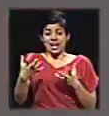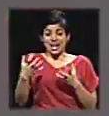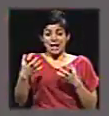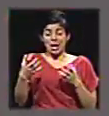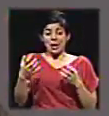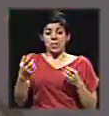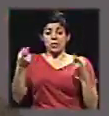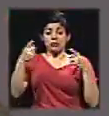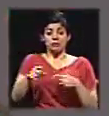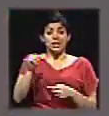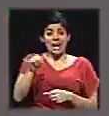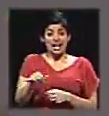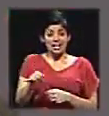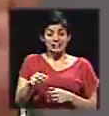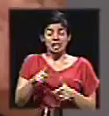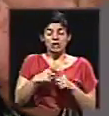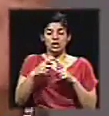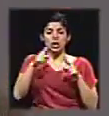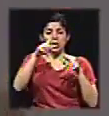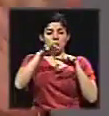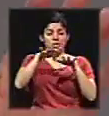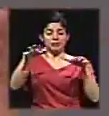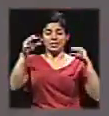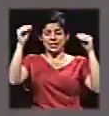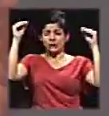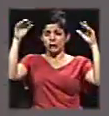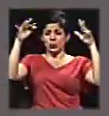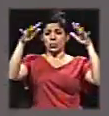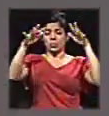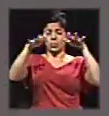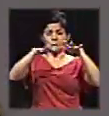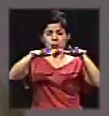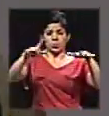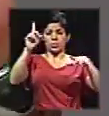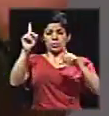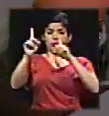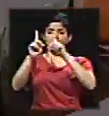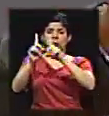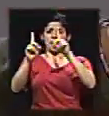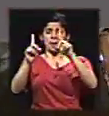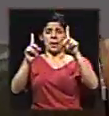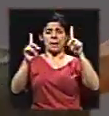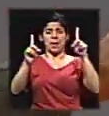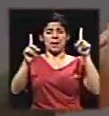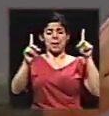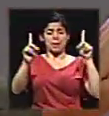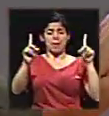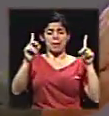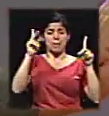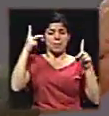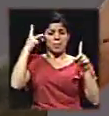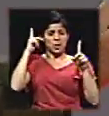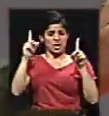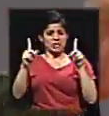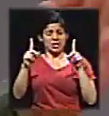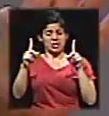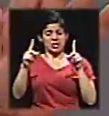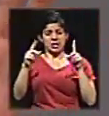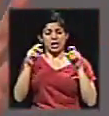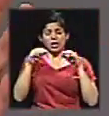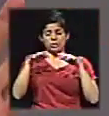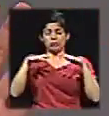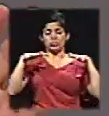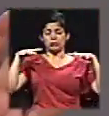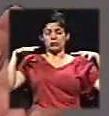eso, es como en un escenario iluminado están los actores políticos y como en la sombra una uh-huh. gran cantidad de gente,